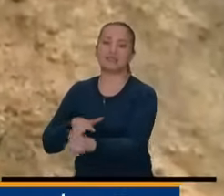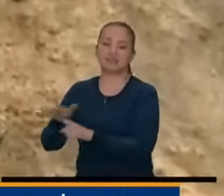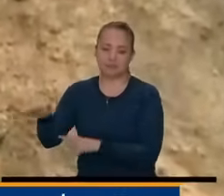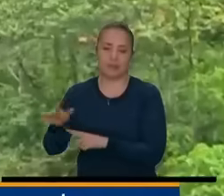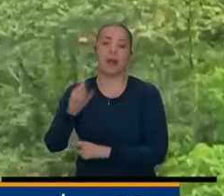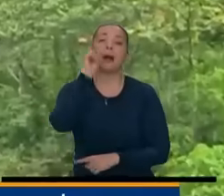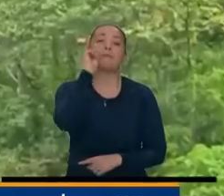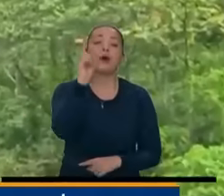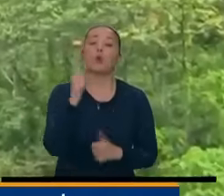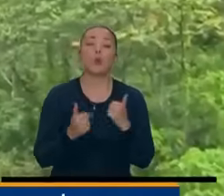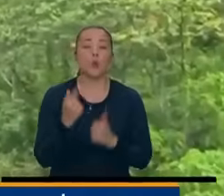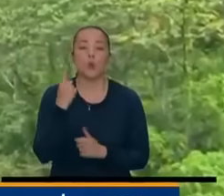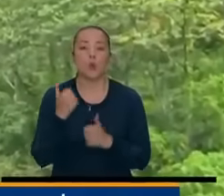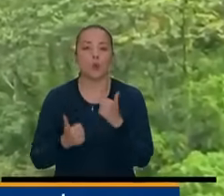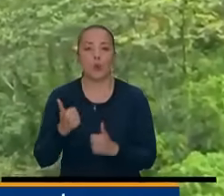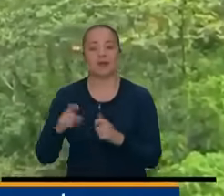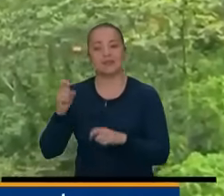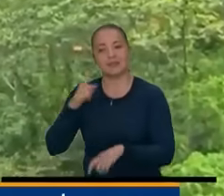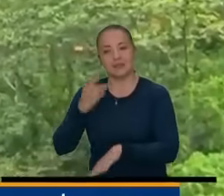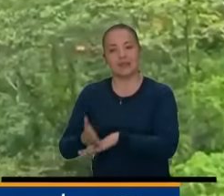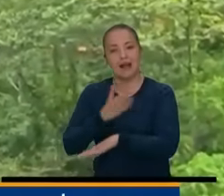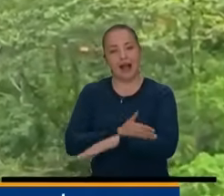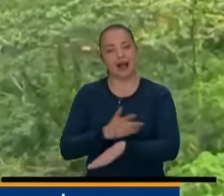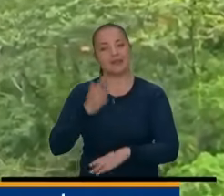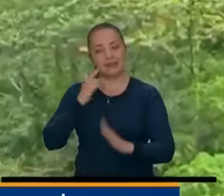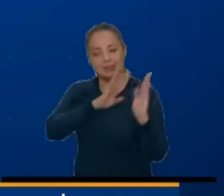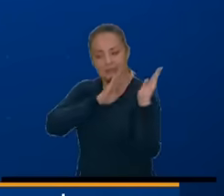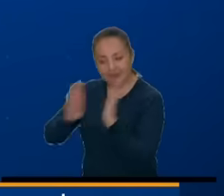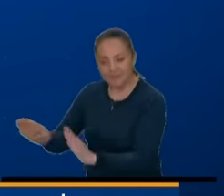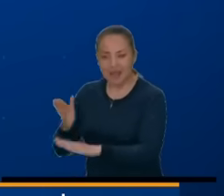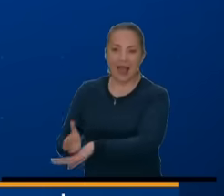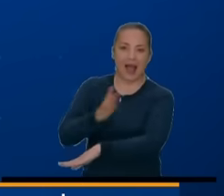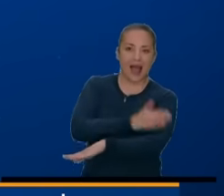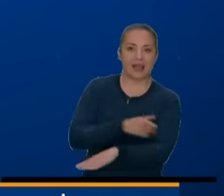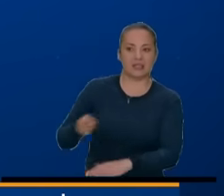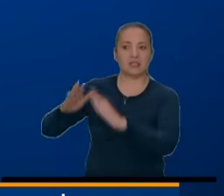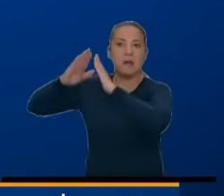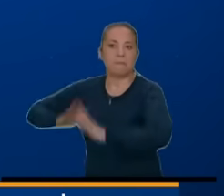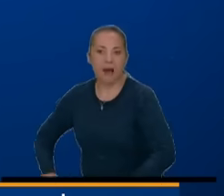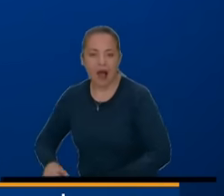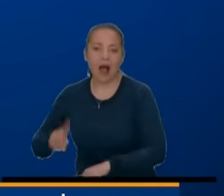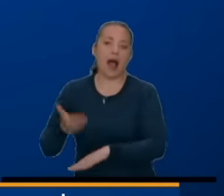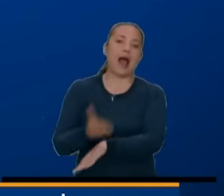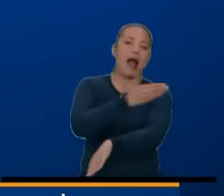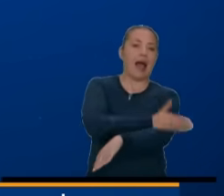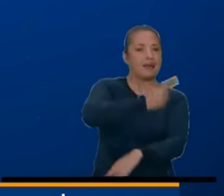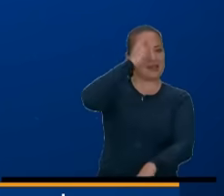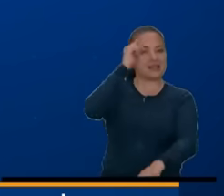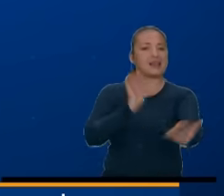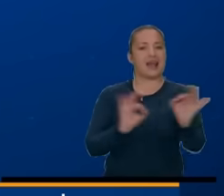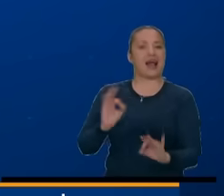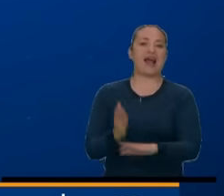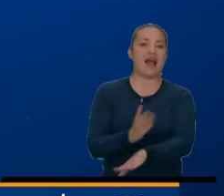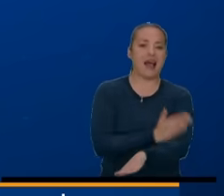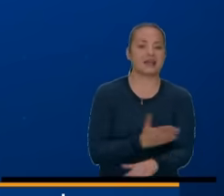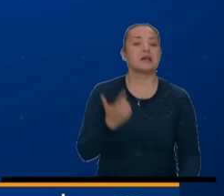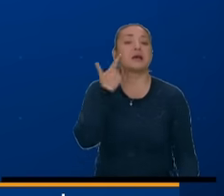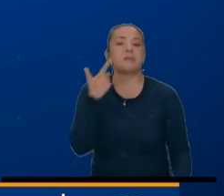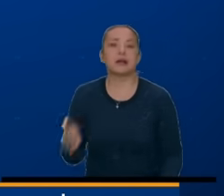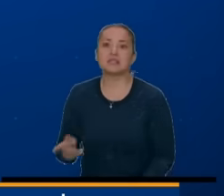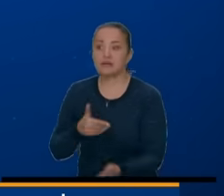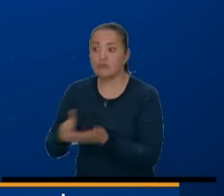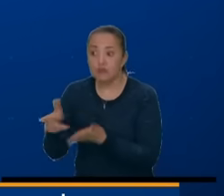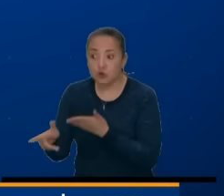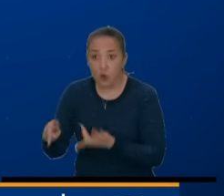pero una de ellas, atender las advertencias del colapso, hubiese podido prevenir este daño mayor, que parece no tener